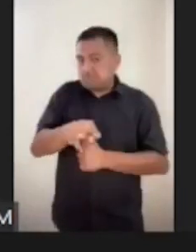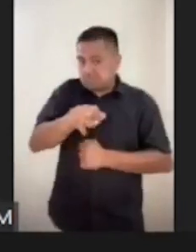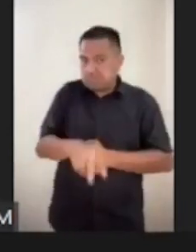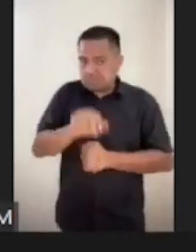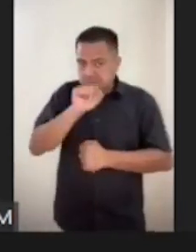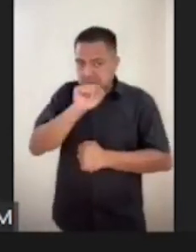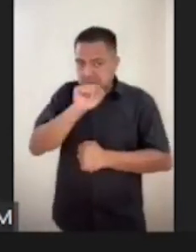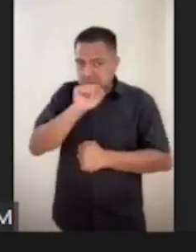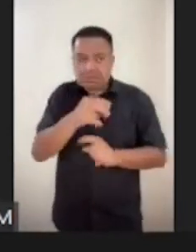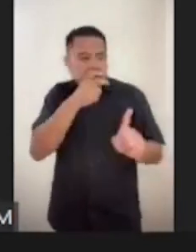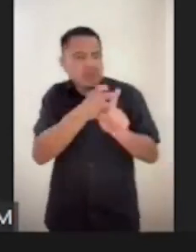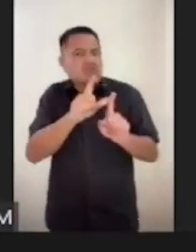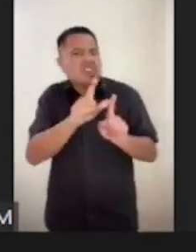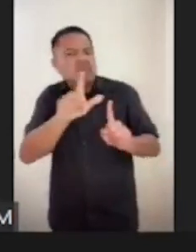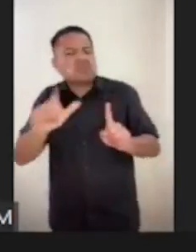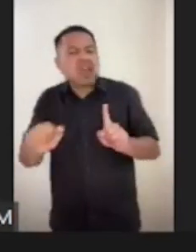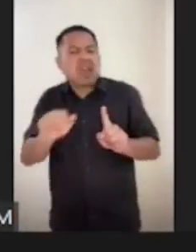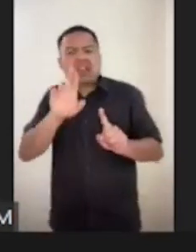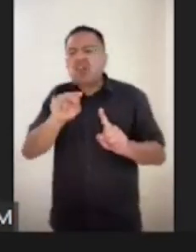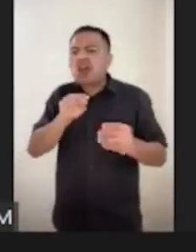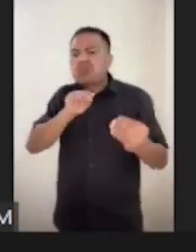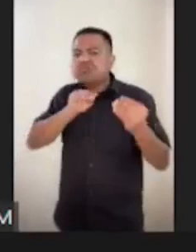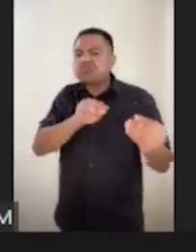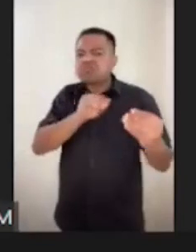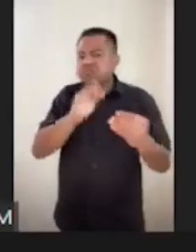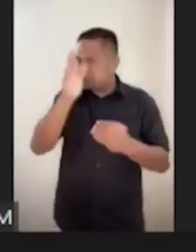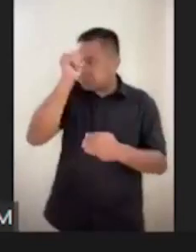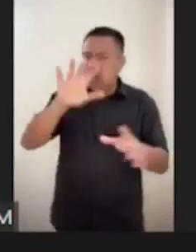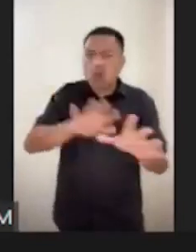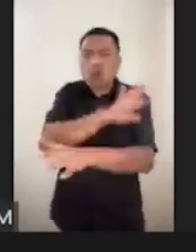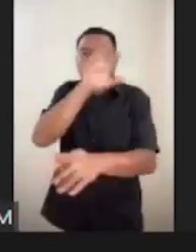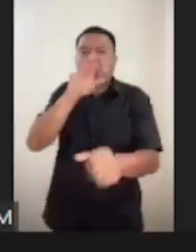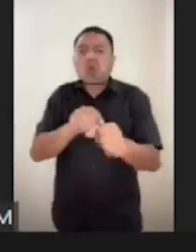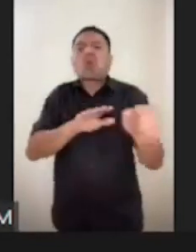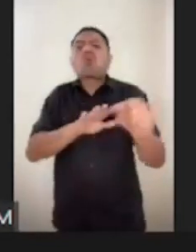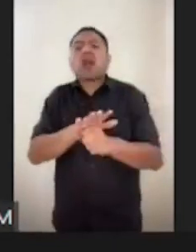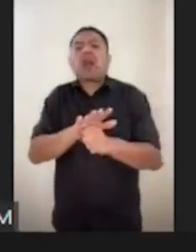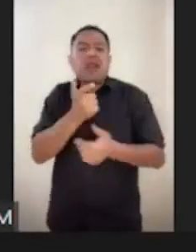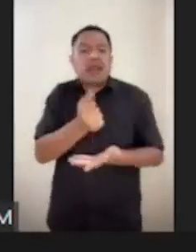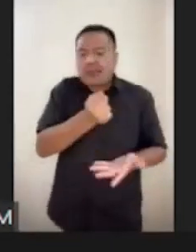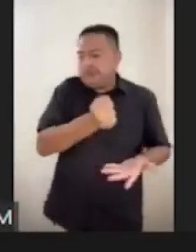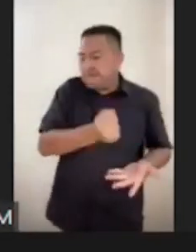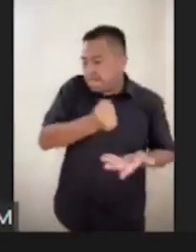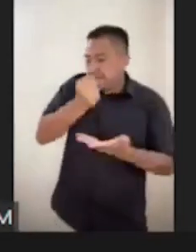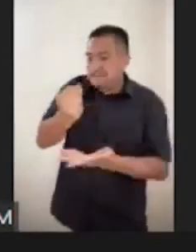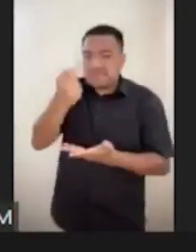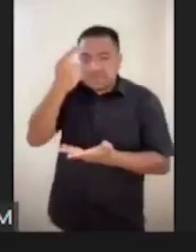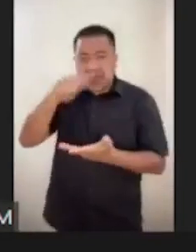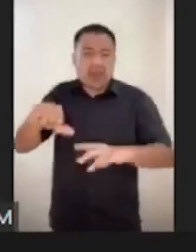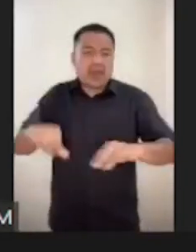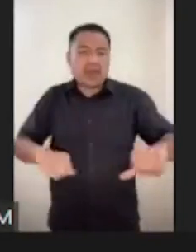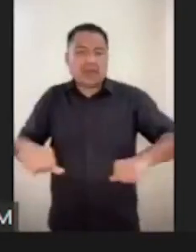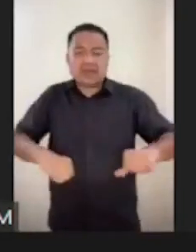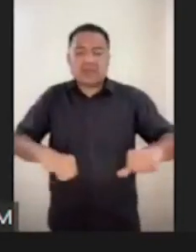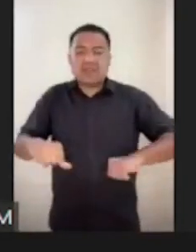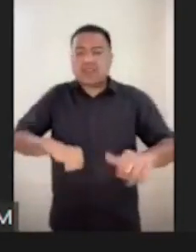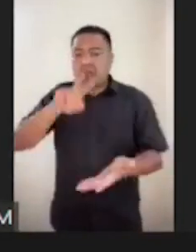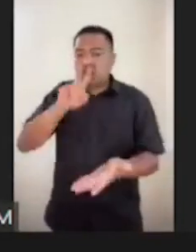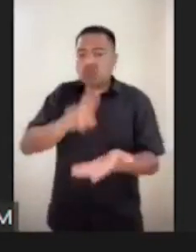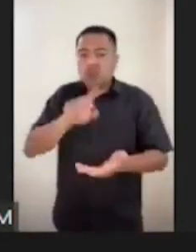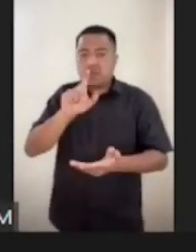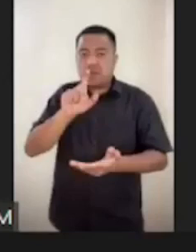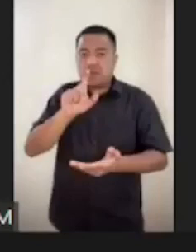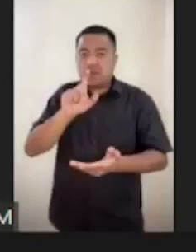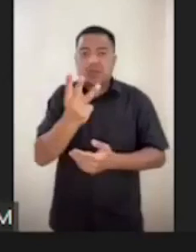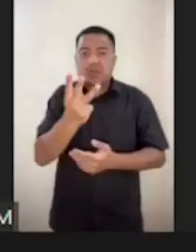se desprende que no discutieron ni aprobaron en su totalidad los capítulos del presupuesto de egresos para el ejercicio fiscal 2023,